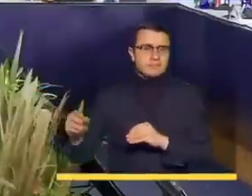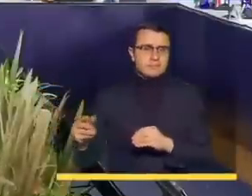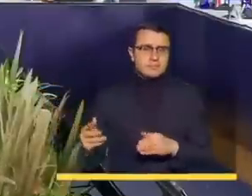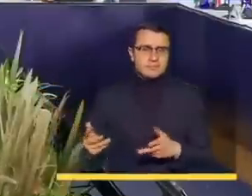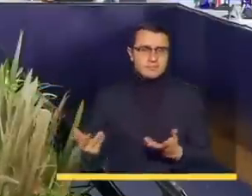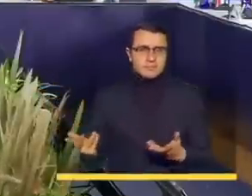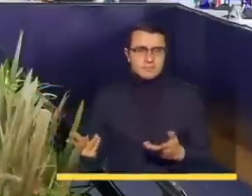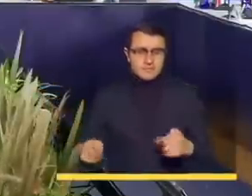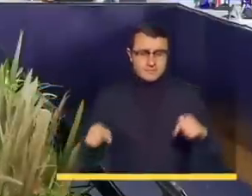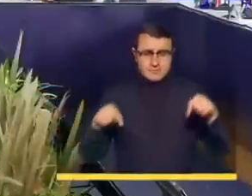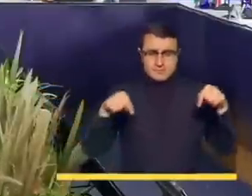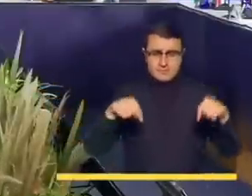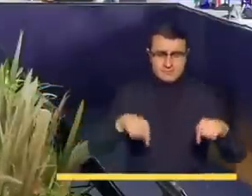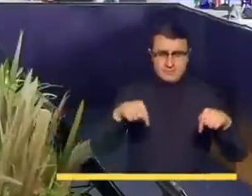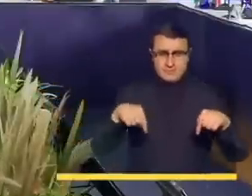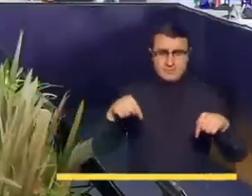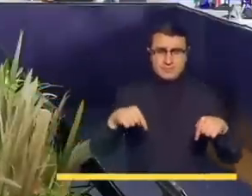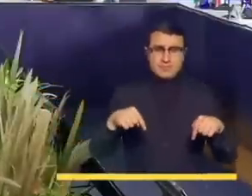Aquí